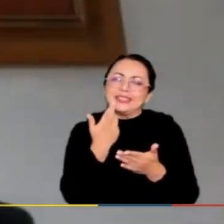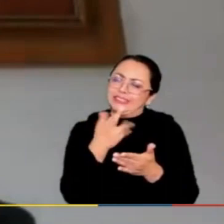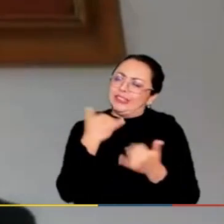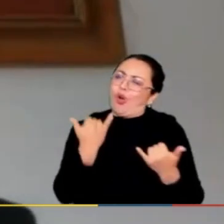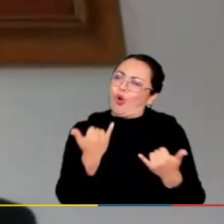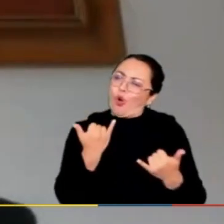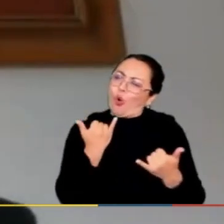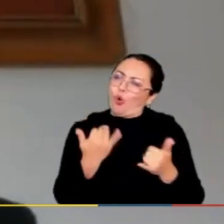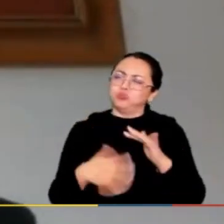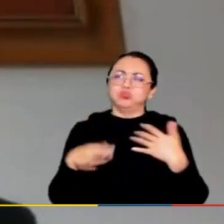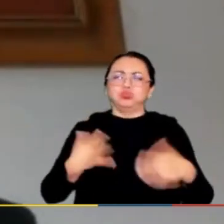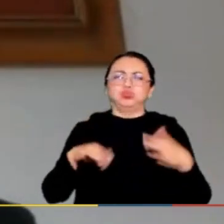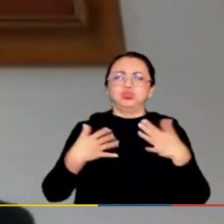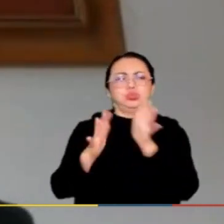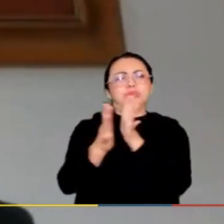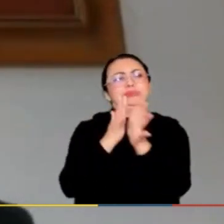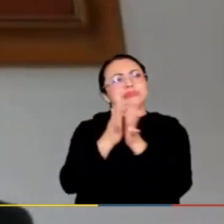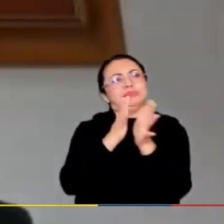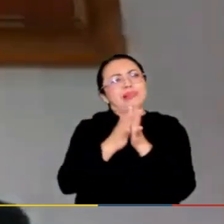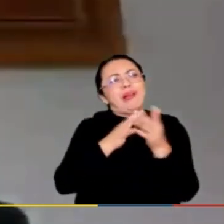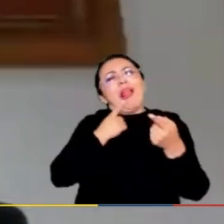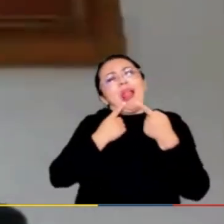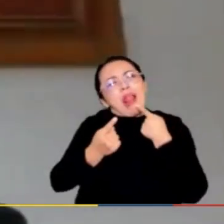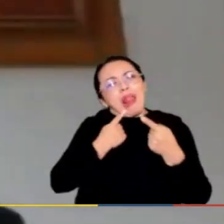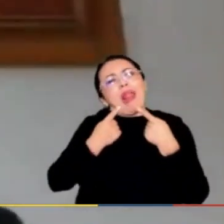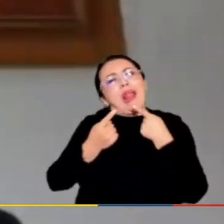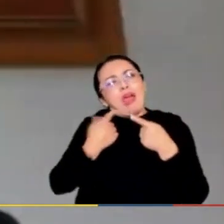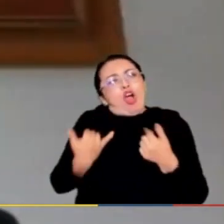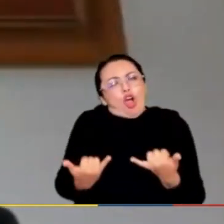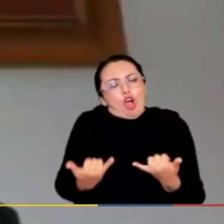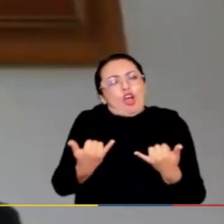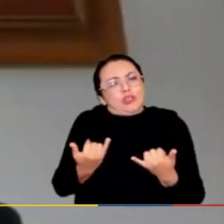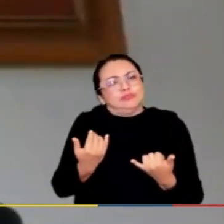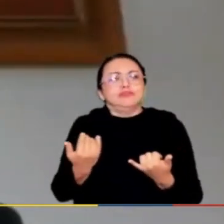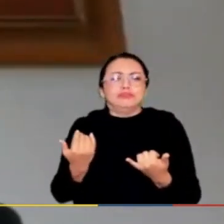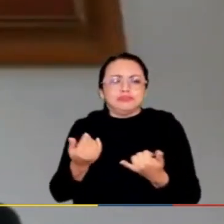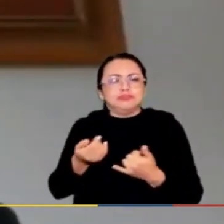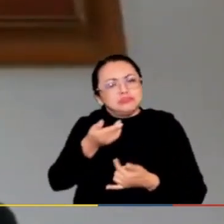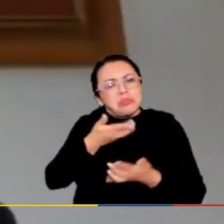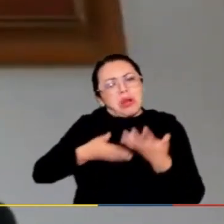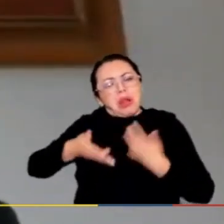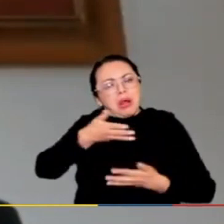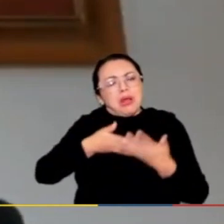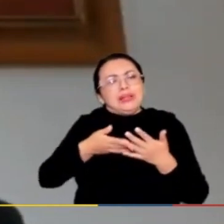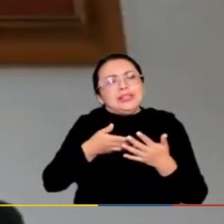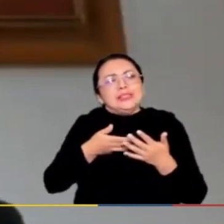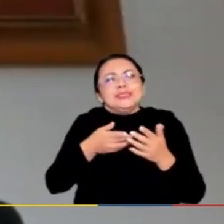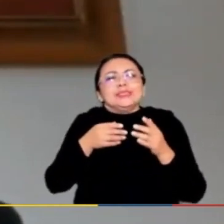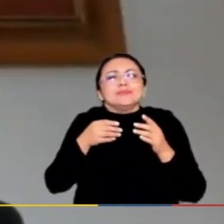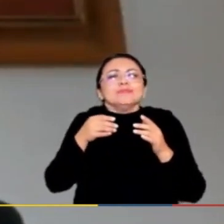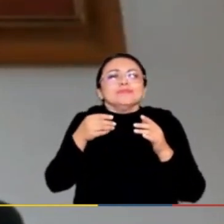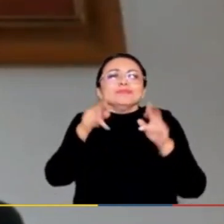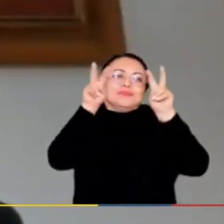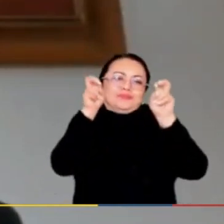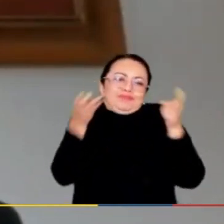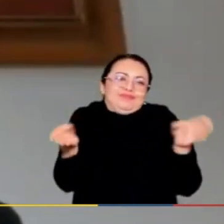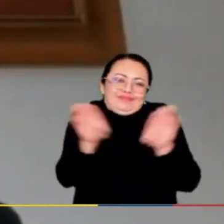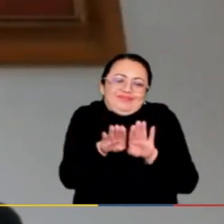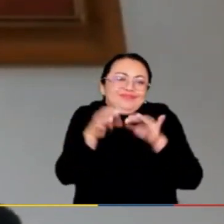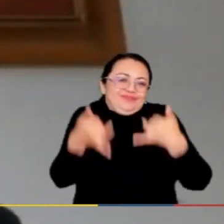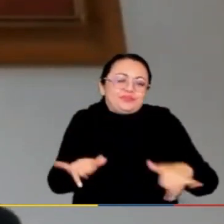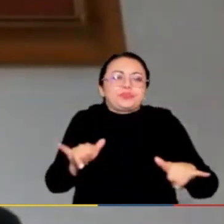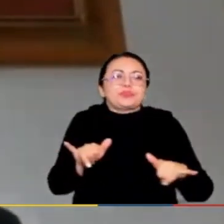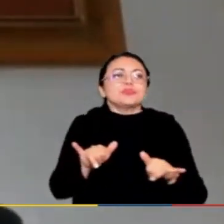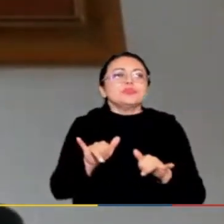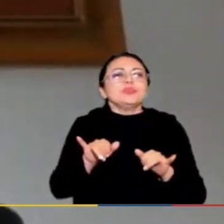productiva este diálogo en esta oportunidad. Simplemente para el cierre, de lo que